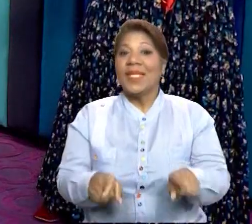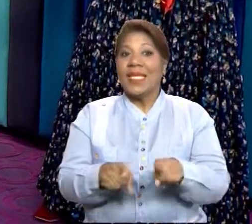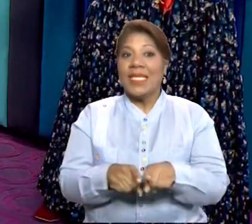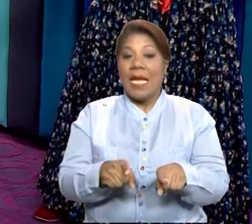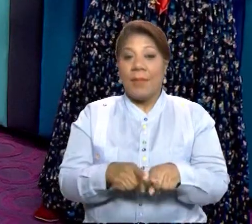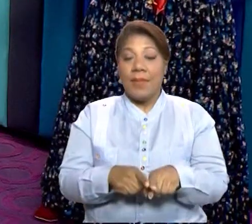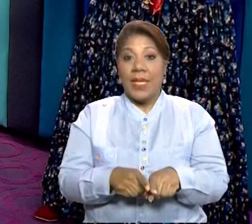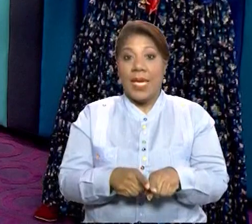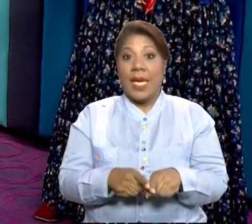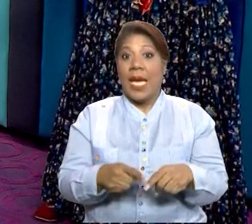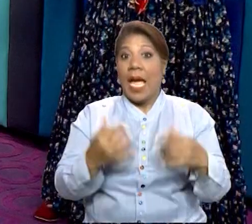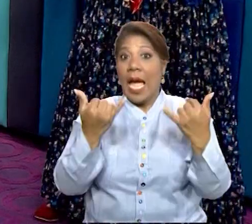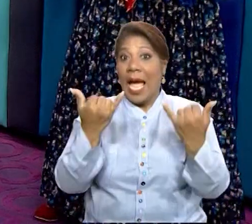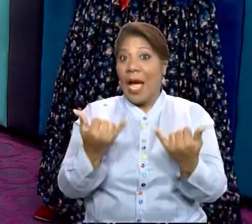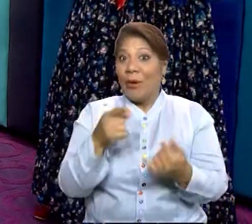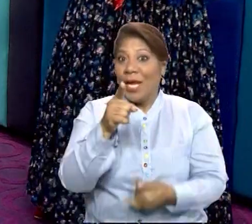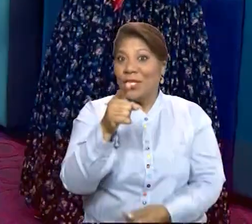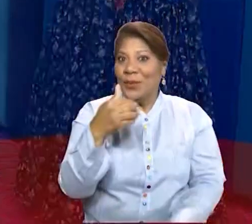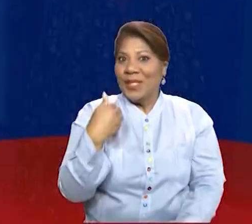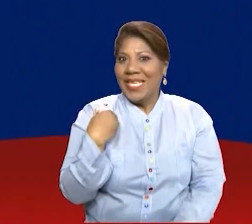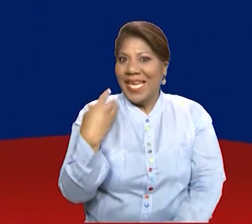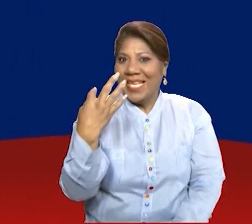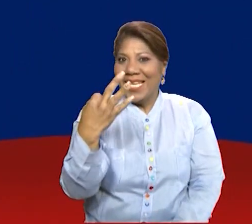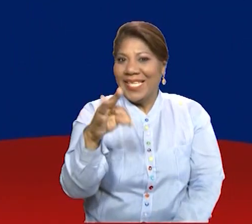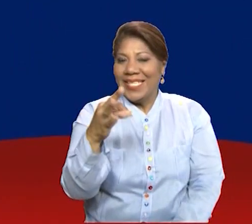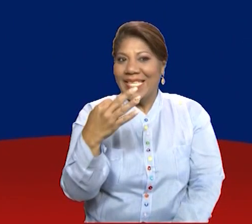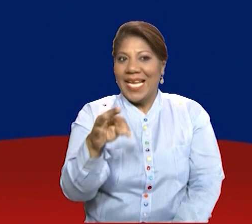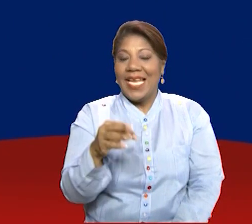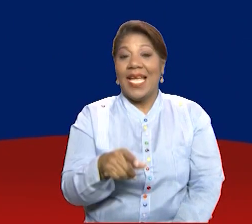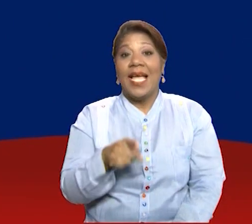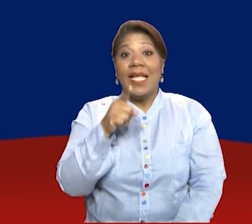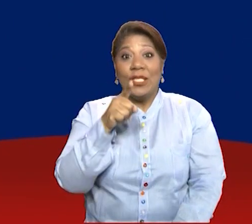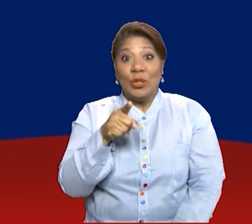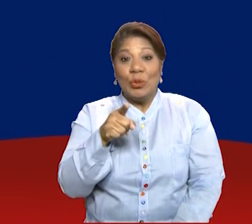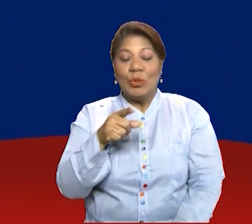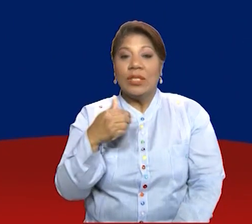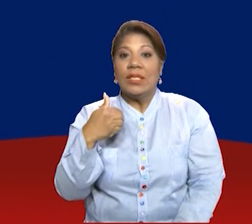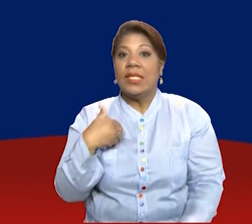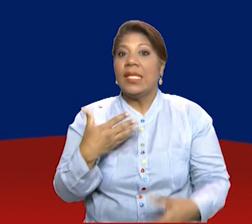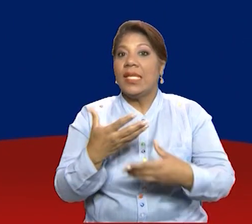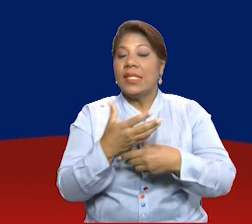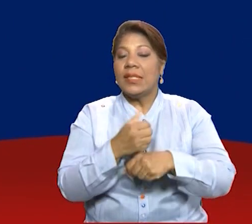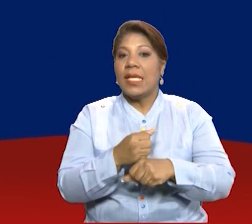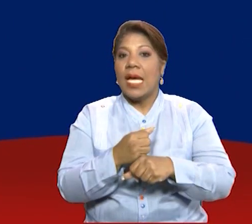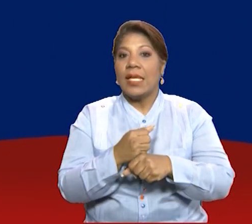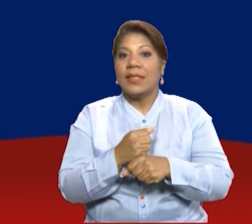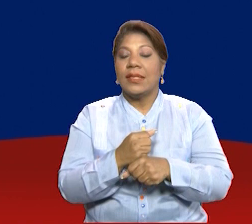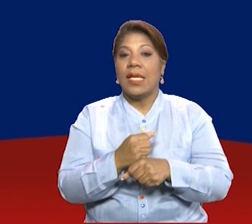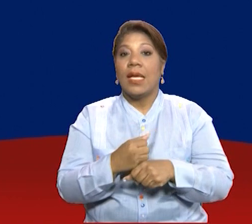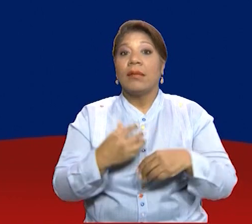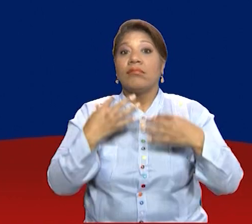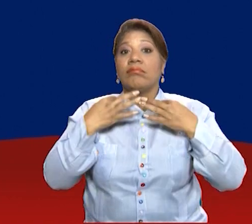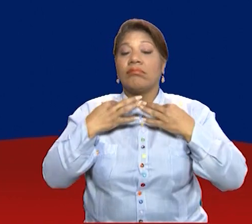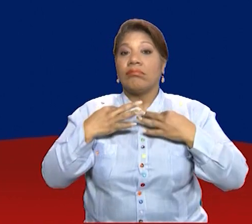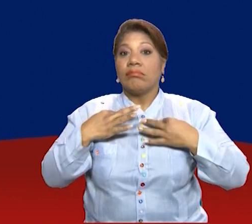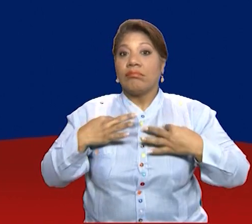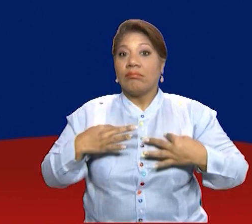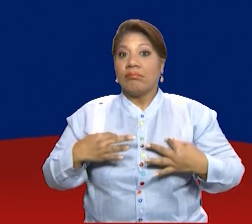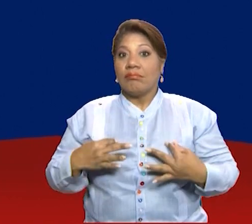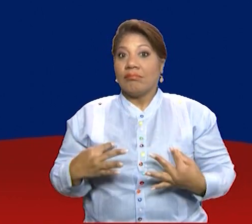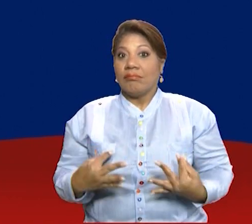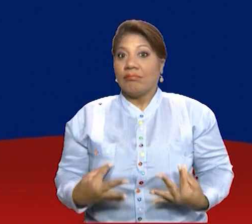Explíquele al niño, vamos a las asignaciones, Zoila. Explíquele al niño que decore el vestido de